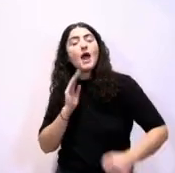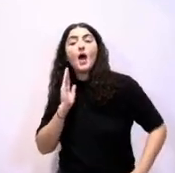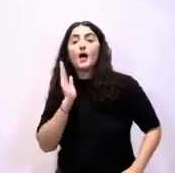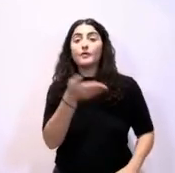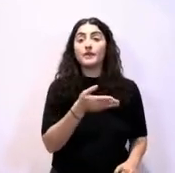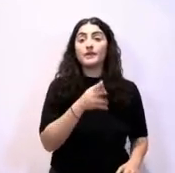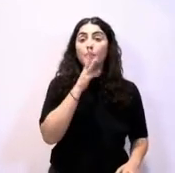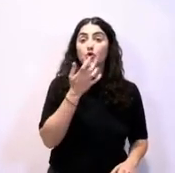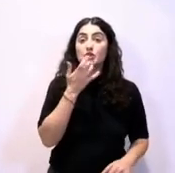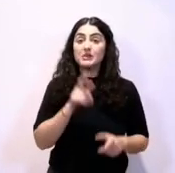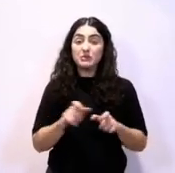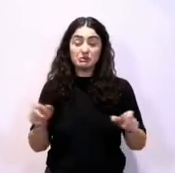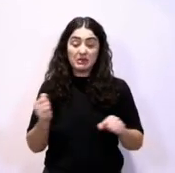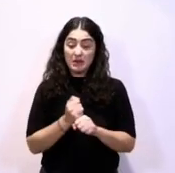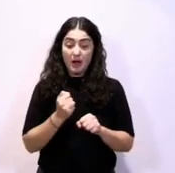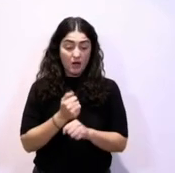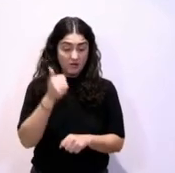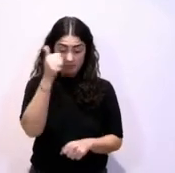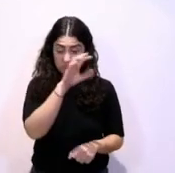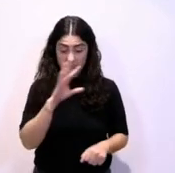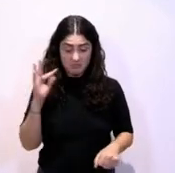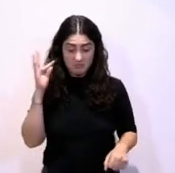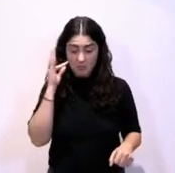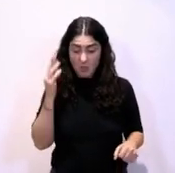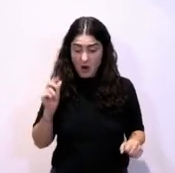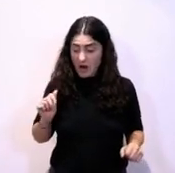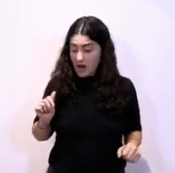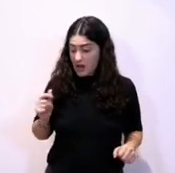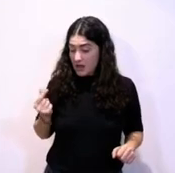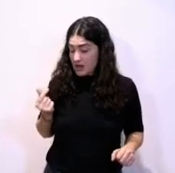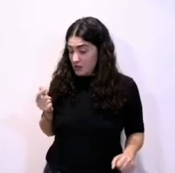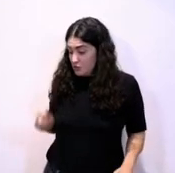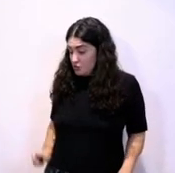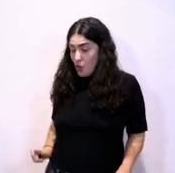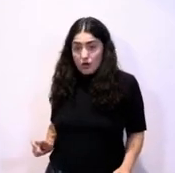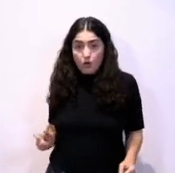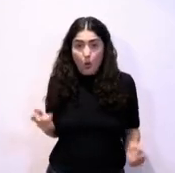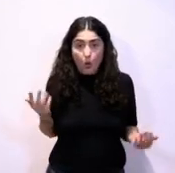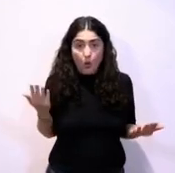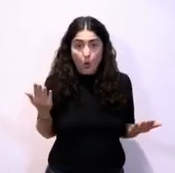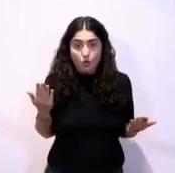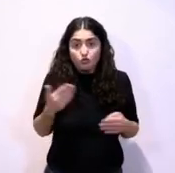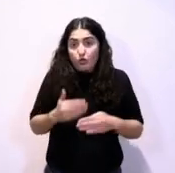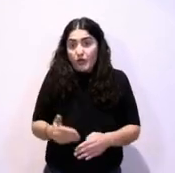trabajadores y trabajadoras no tienen renta disponible, incide